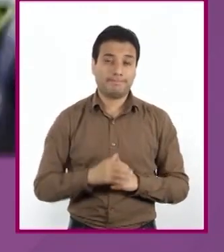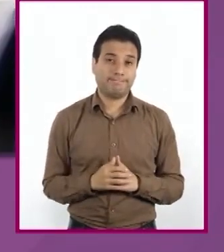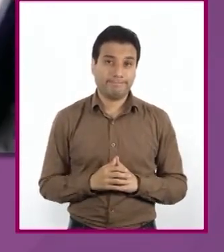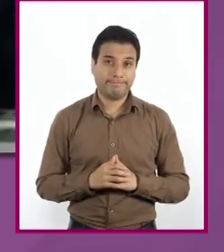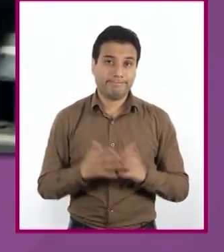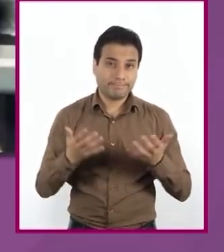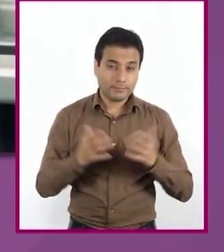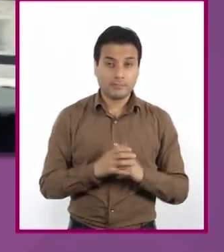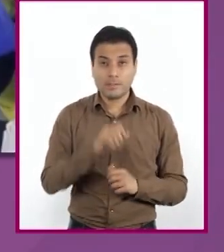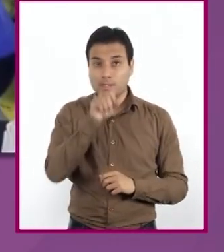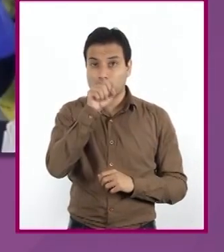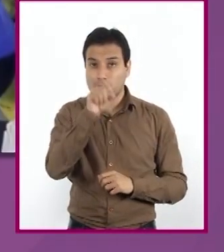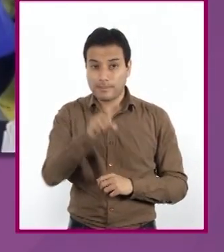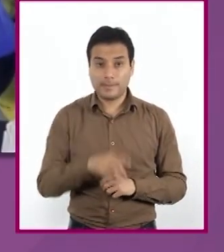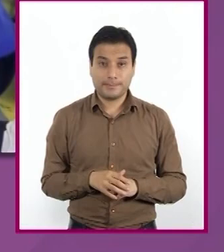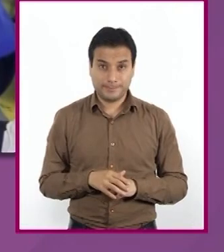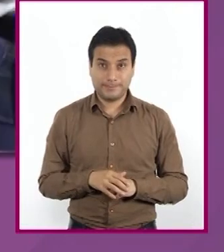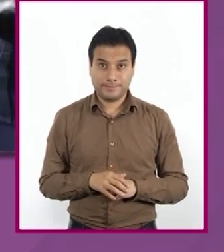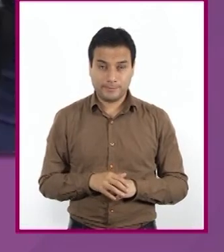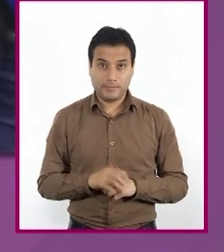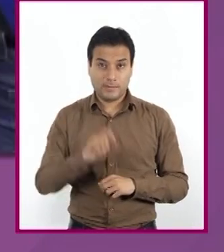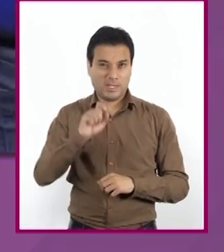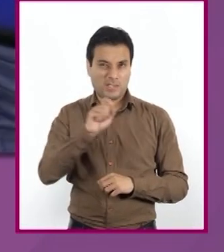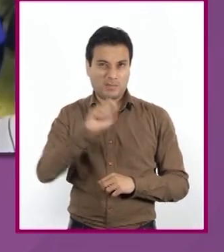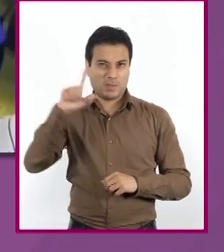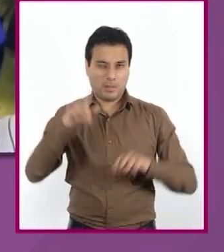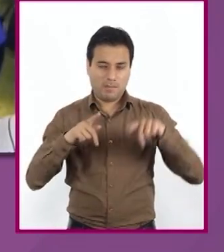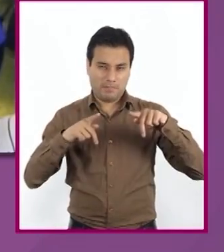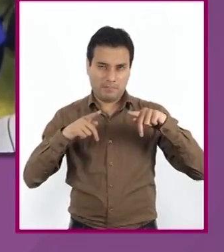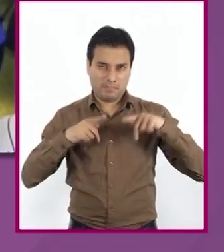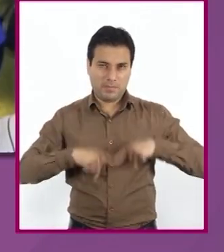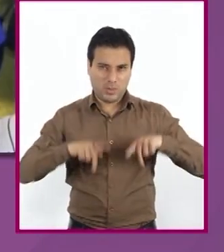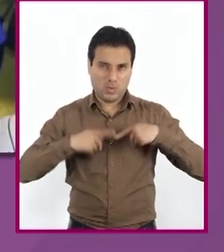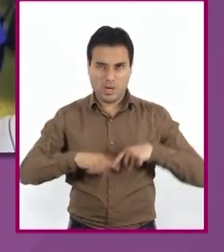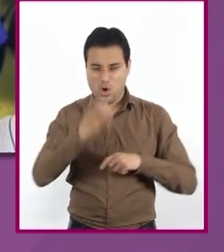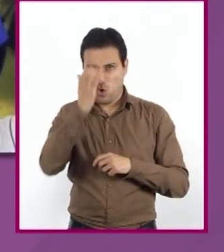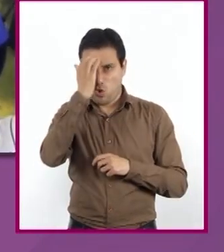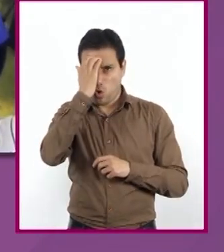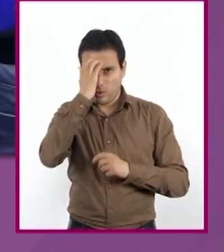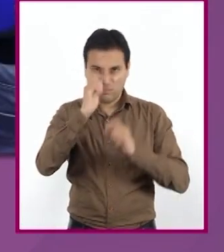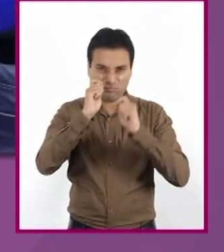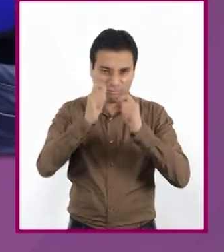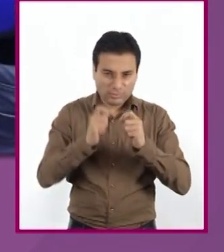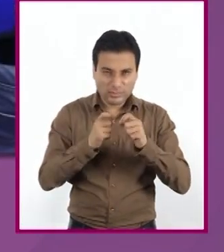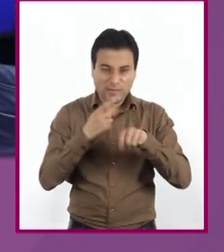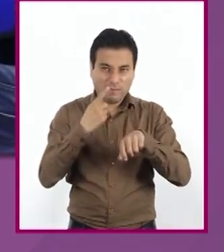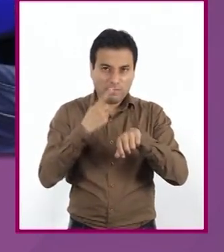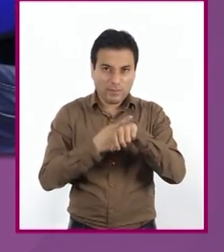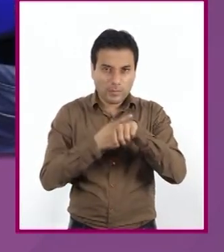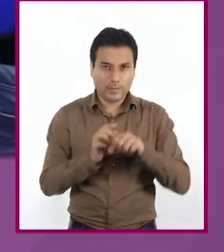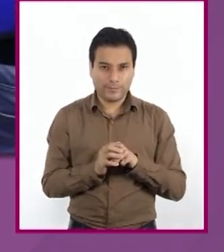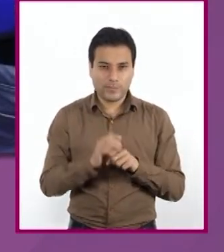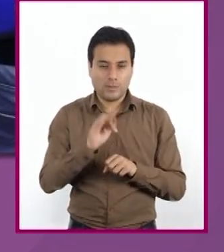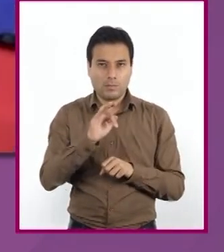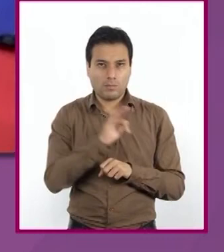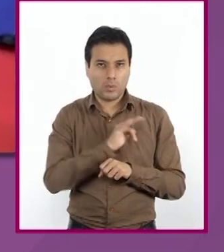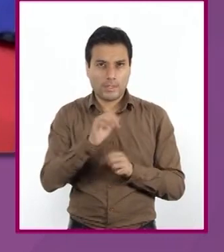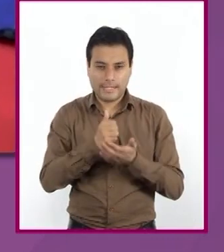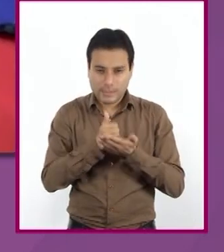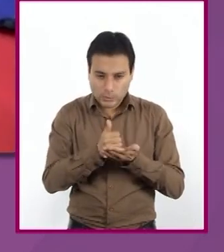También debemos despejar el área para que el especialista en primeros auxilios brinde a la persona accidentada la